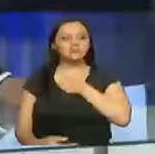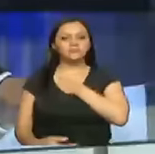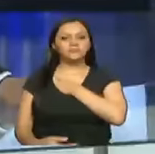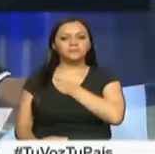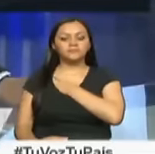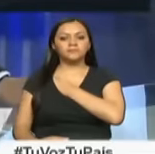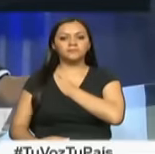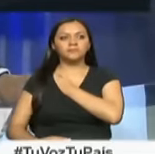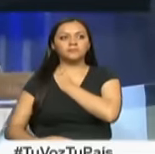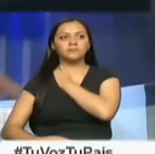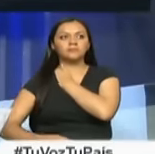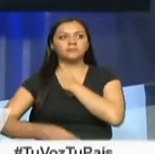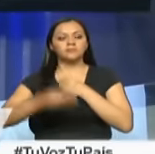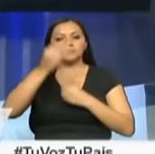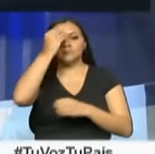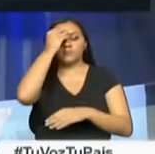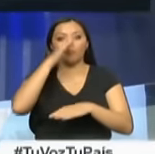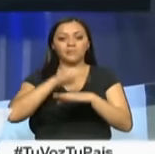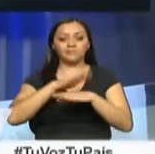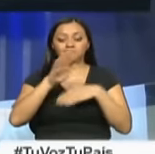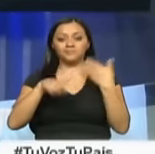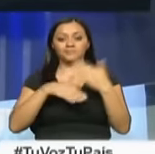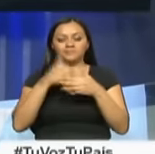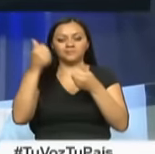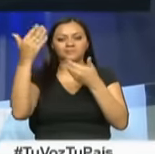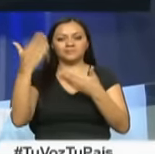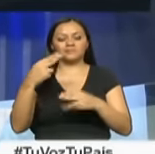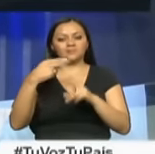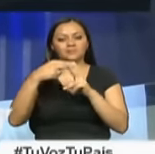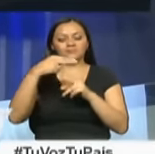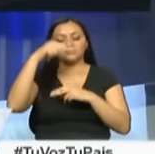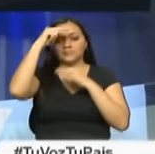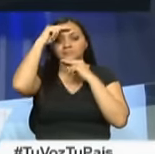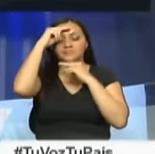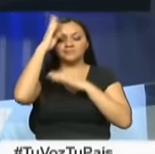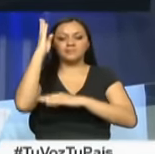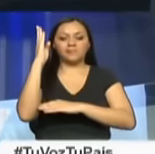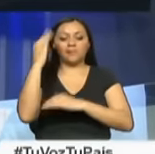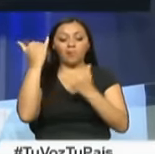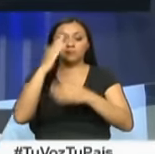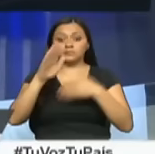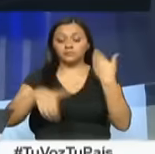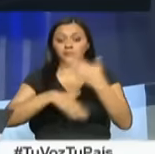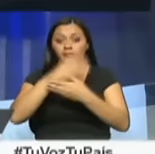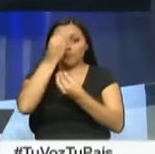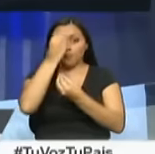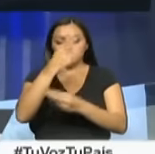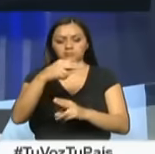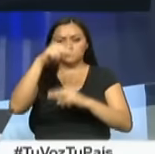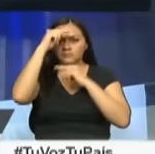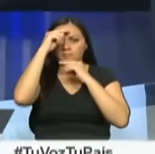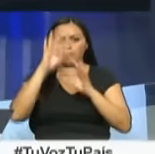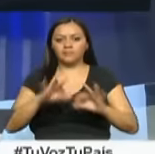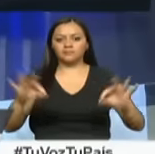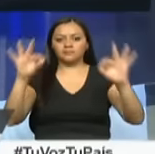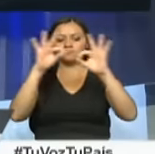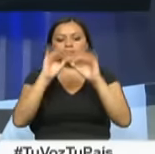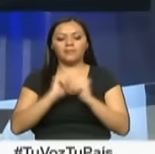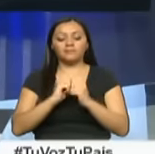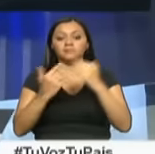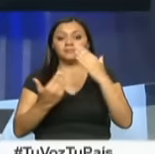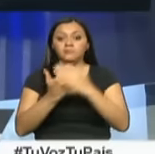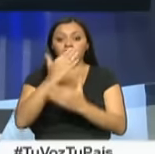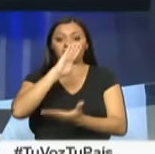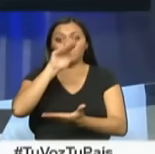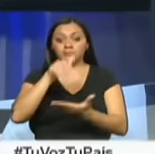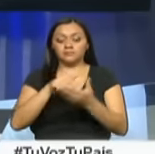Hola, buenas tardes, bienvenidas y bienvenidos a la emisión central de Noticiero Ciudadano. Listos con los temas que hacen noticia en Ecuador y el mundo. Nuevos centros